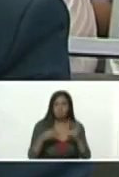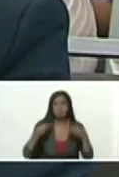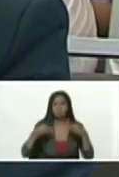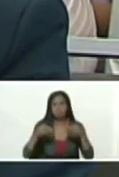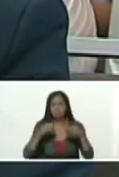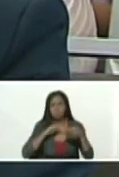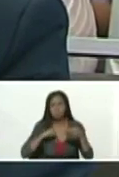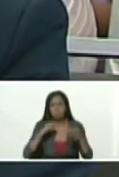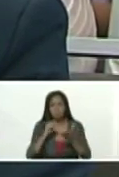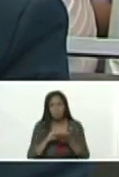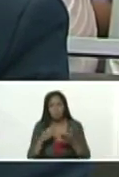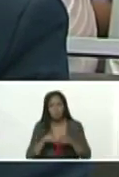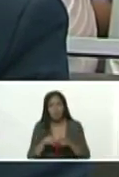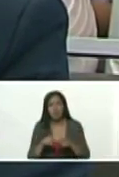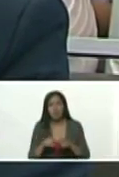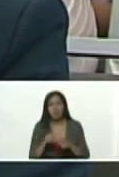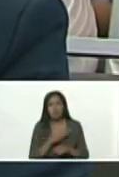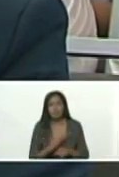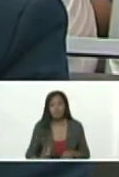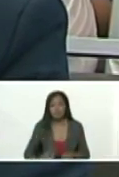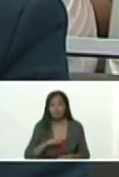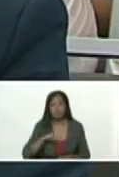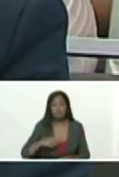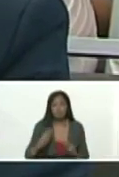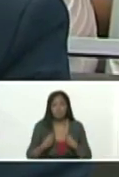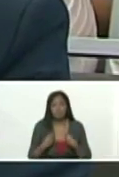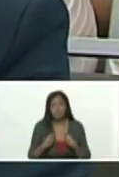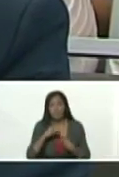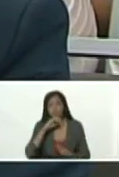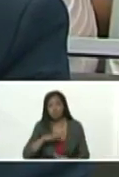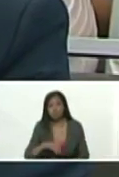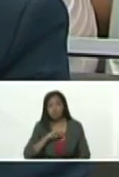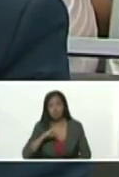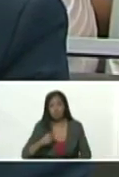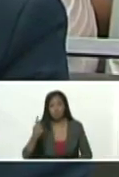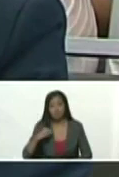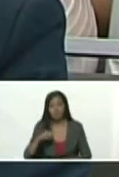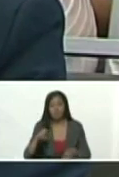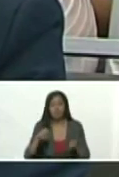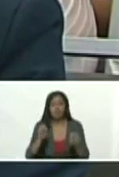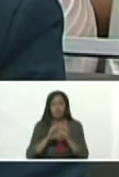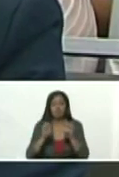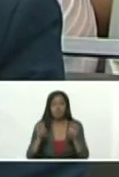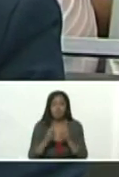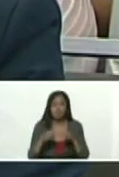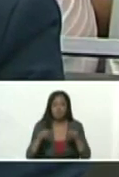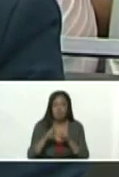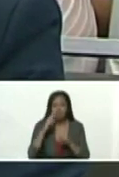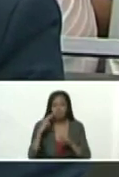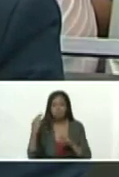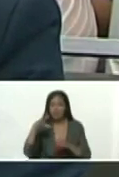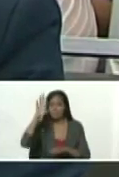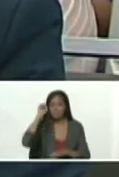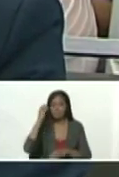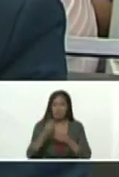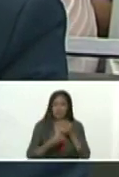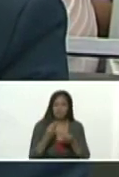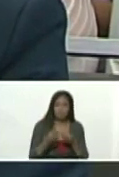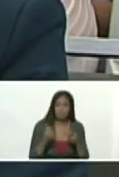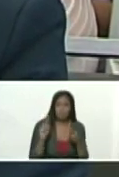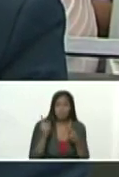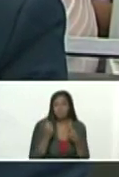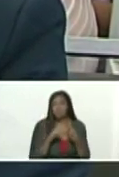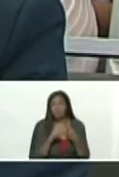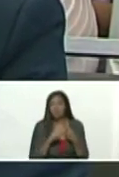Nosotros hemos planteado, presidente, que en este momento histórico que vive la patria, nosotros tenemos que tener una educación robinsoniana, aprender haciendo en primer lugar.